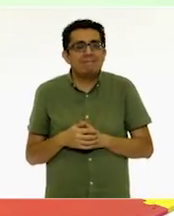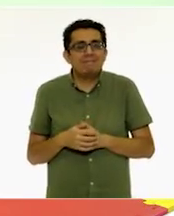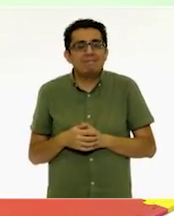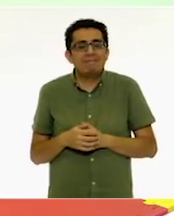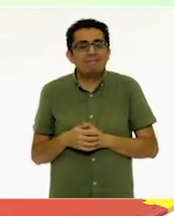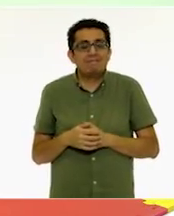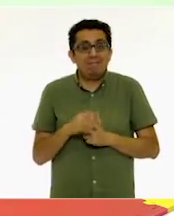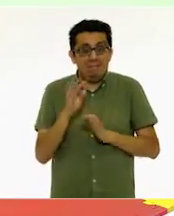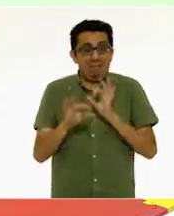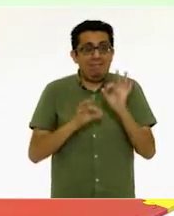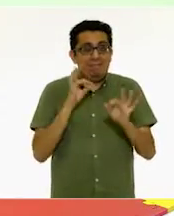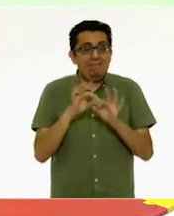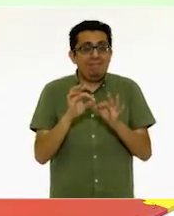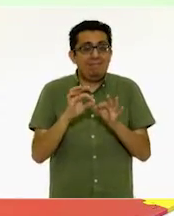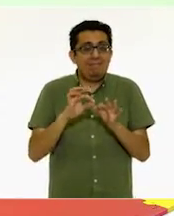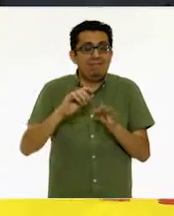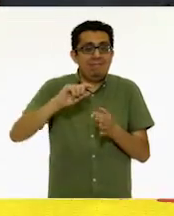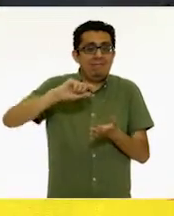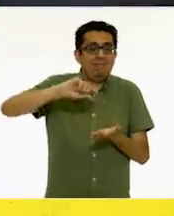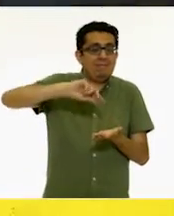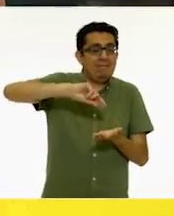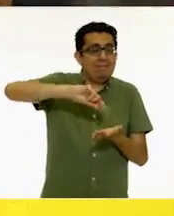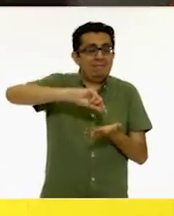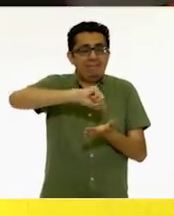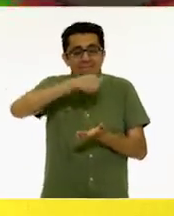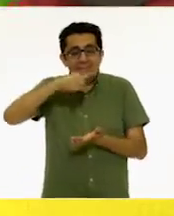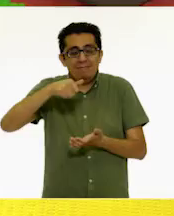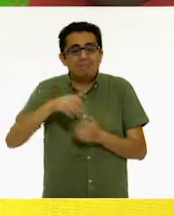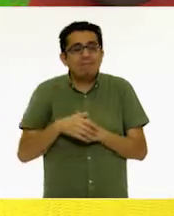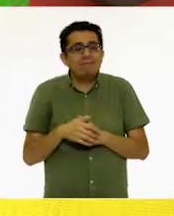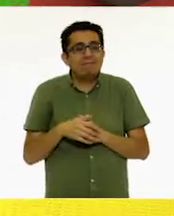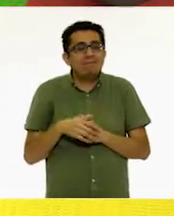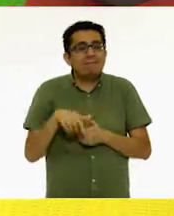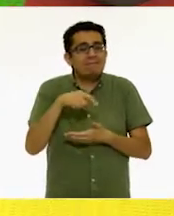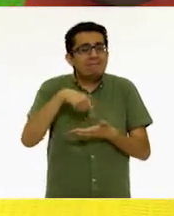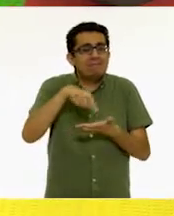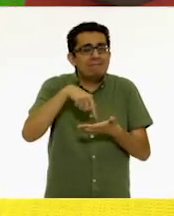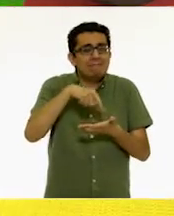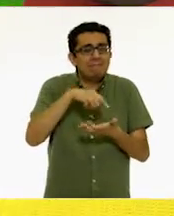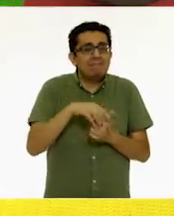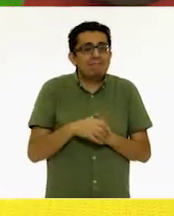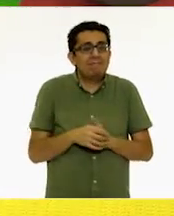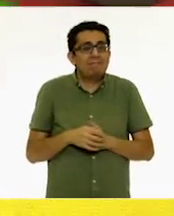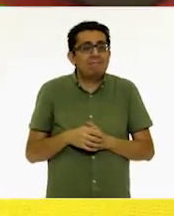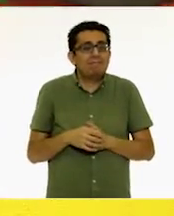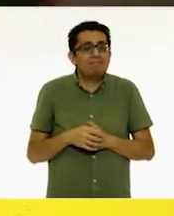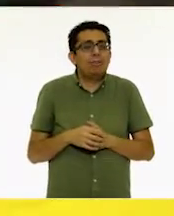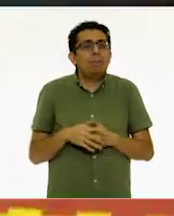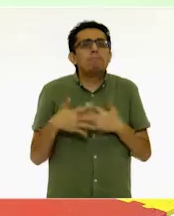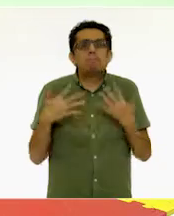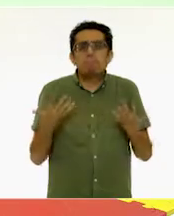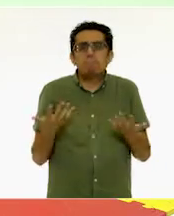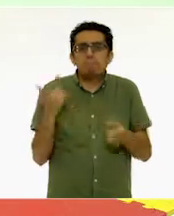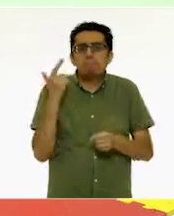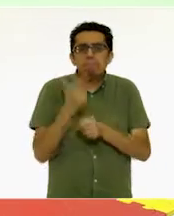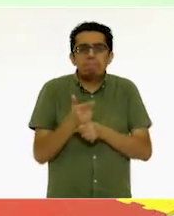Y está. Y gira, gira, gira, gira, gira, gira, gira, gira, gira, gira. ¡Oh!